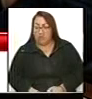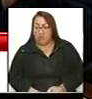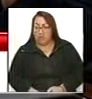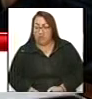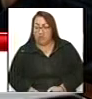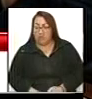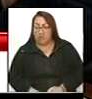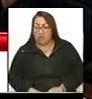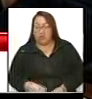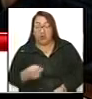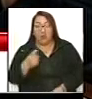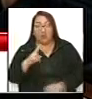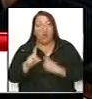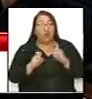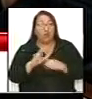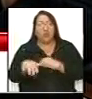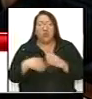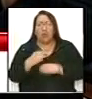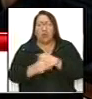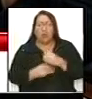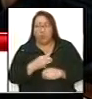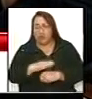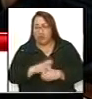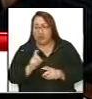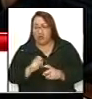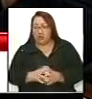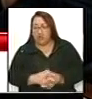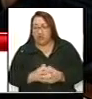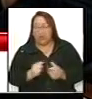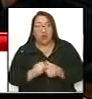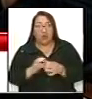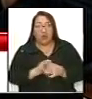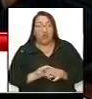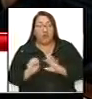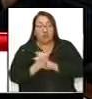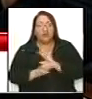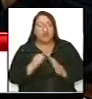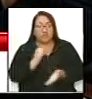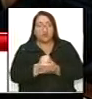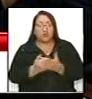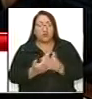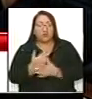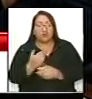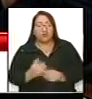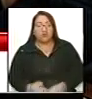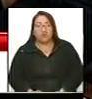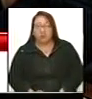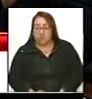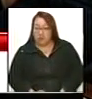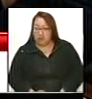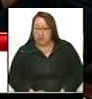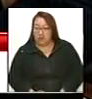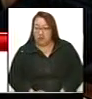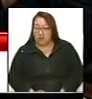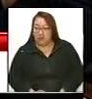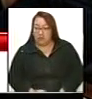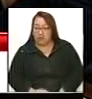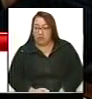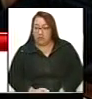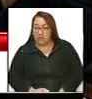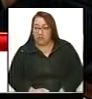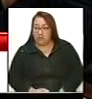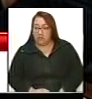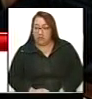estoy viendo consultas de todo el mundo, ahora con la Unión Europea. El día de ayer se ha aprobado una nueva directiva de la Unión Europea, en la cual hemos estado detrás